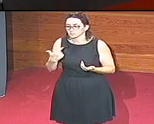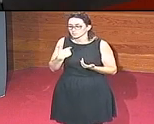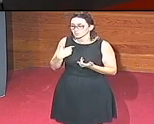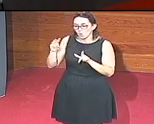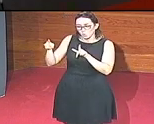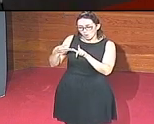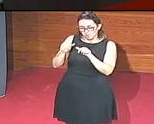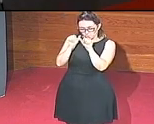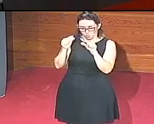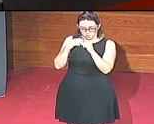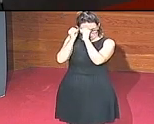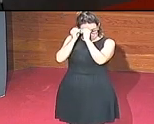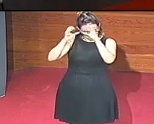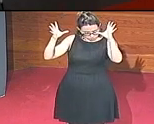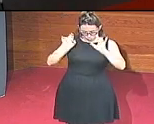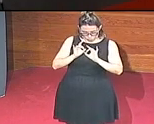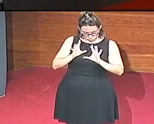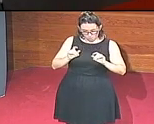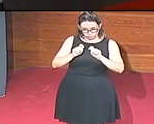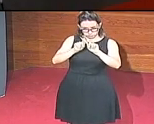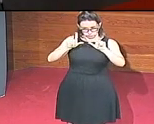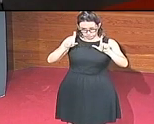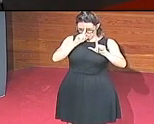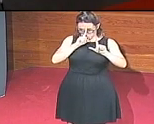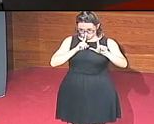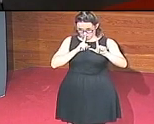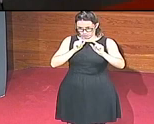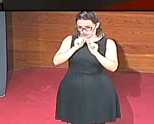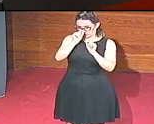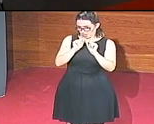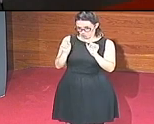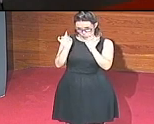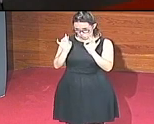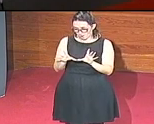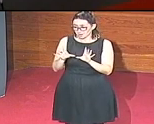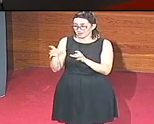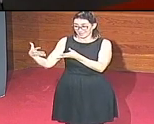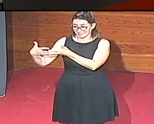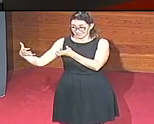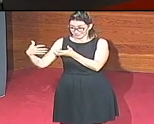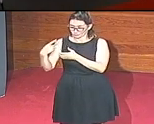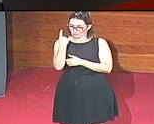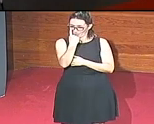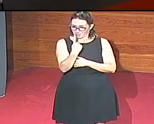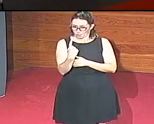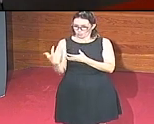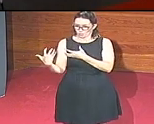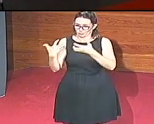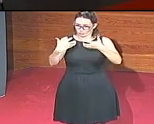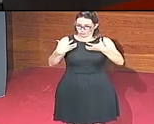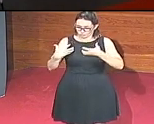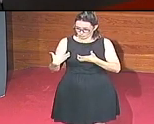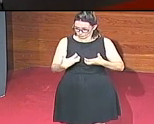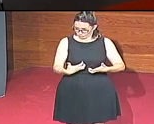en la web con imágenes al mismo tamaño y con un texto que ella me pasa de cada una de las viñetas sale el puerto de